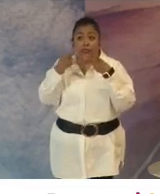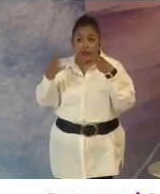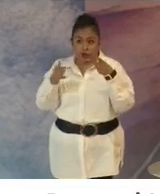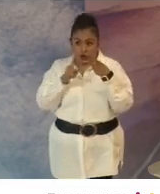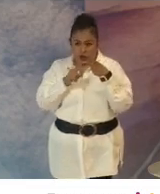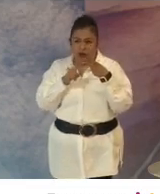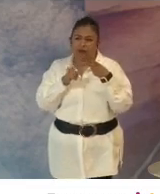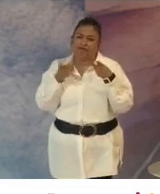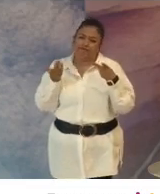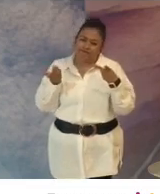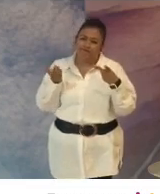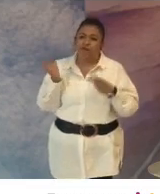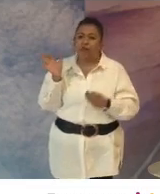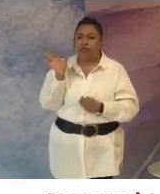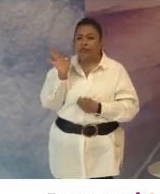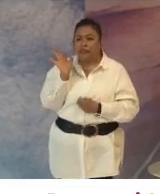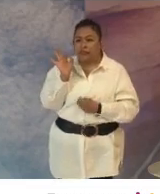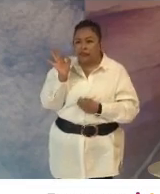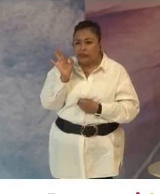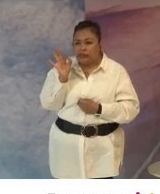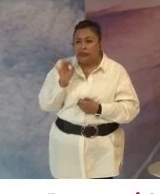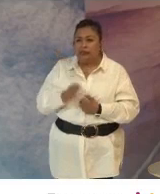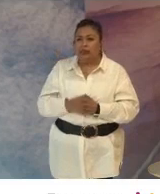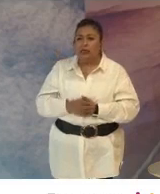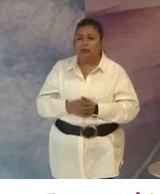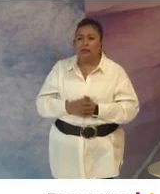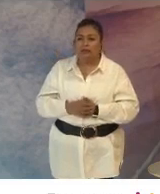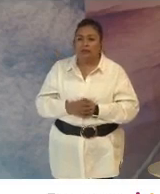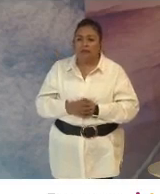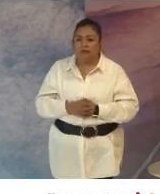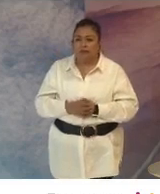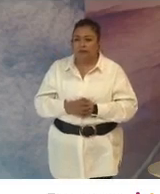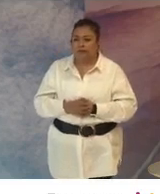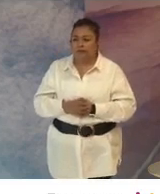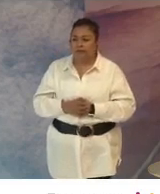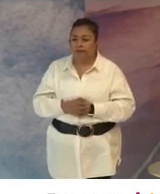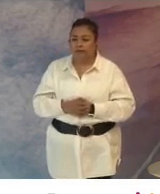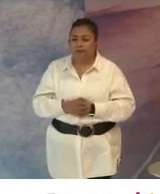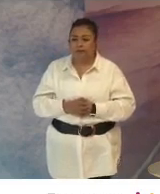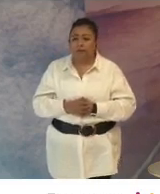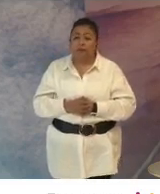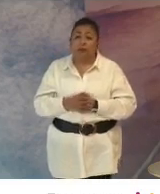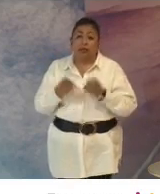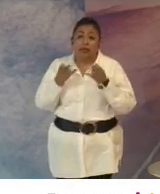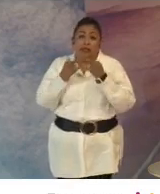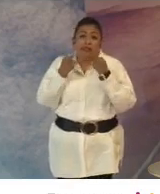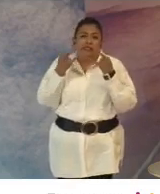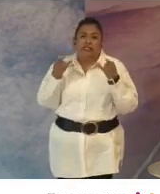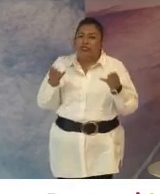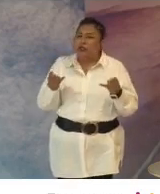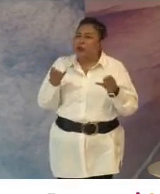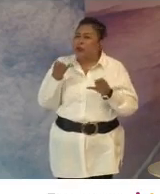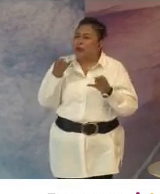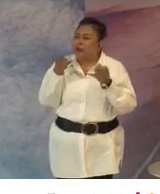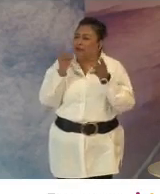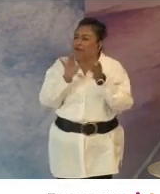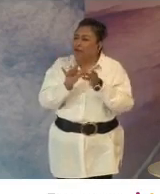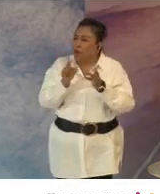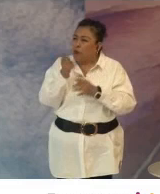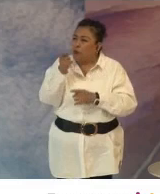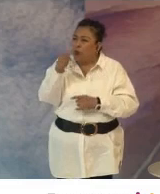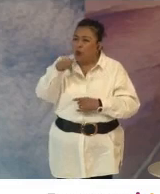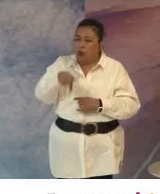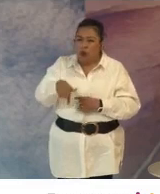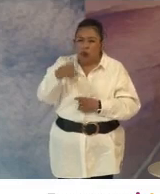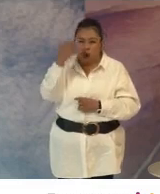es probablemente la historia que menos se cuenta en nuestra